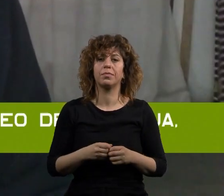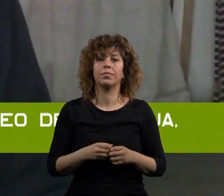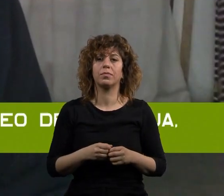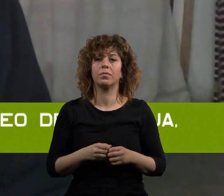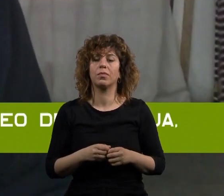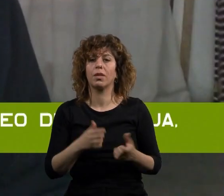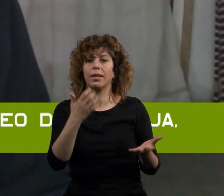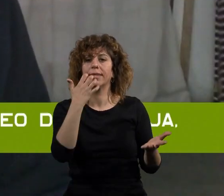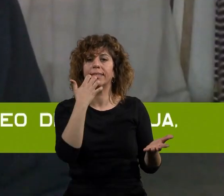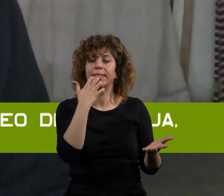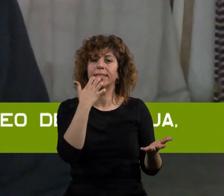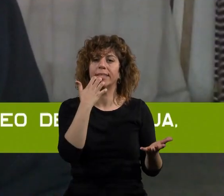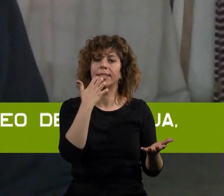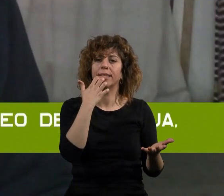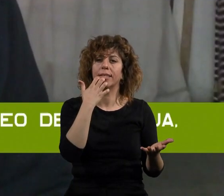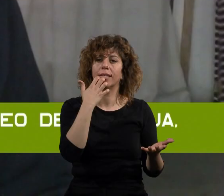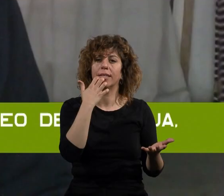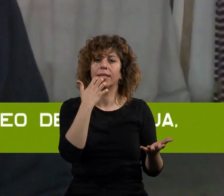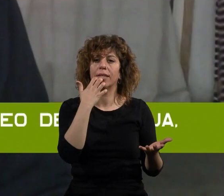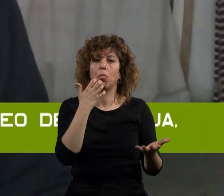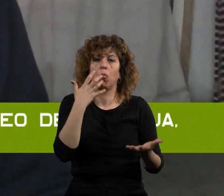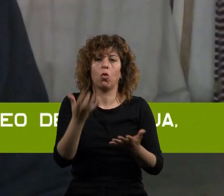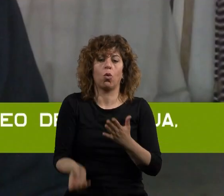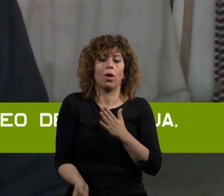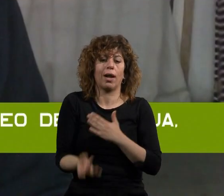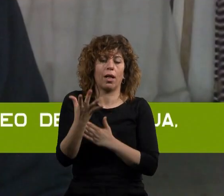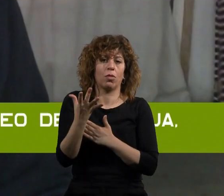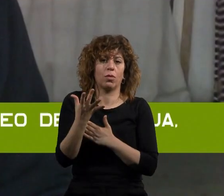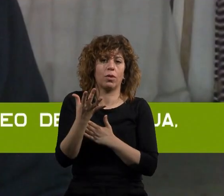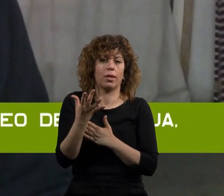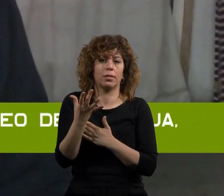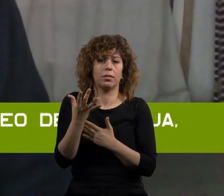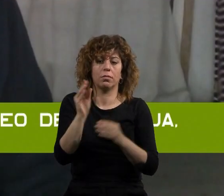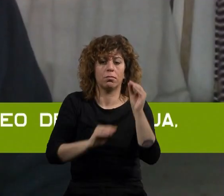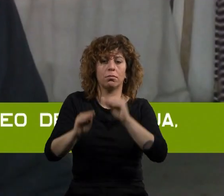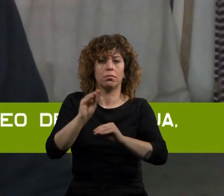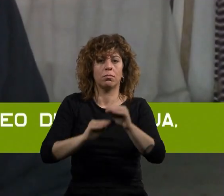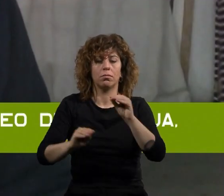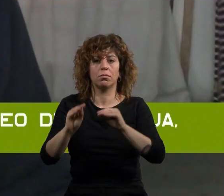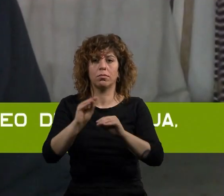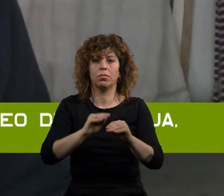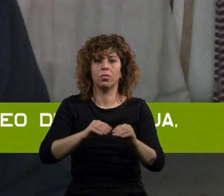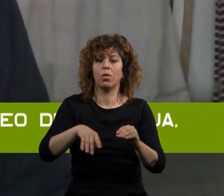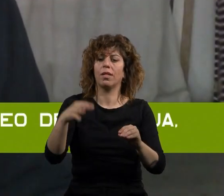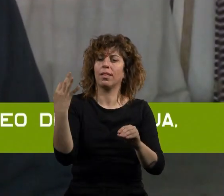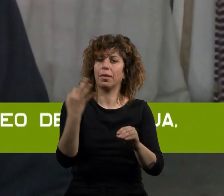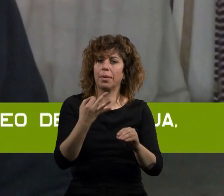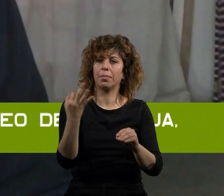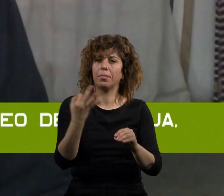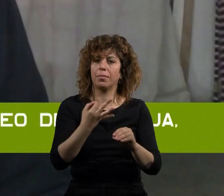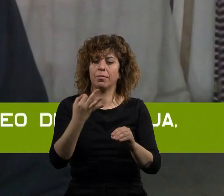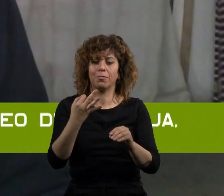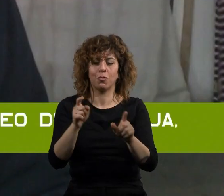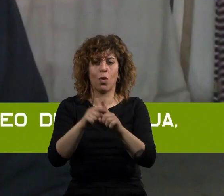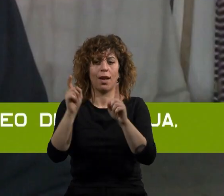pintan pardas, que los creadores y las creadoras pues saquemos lados